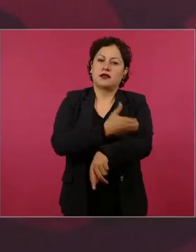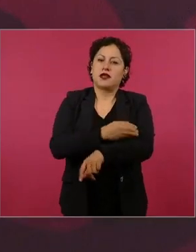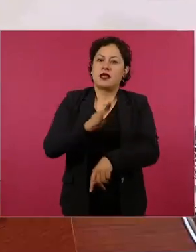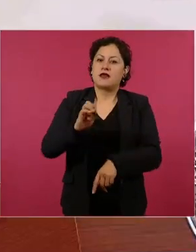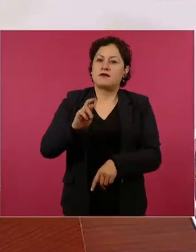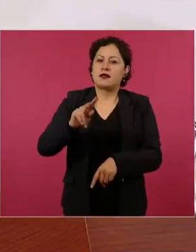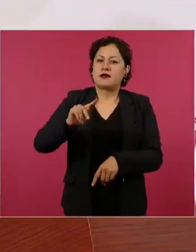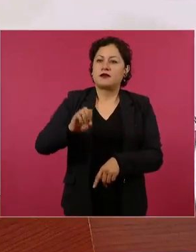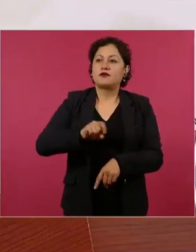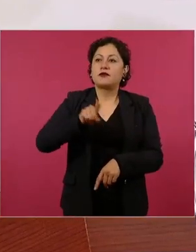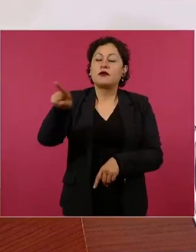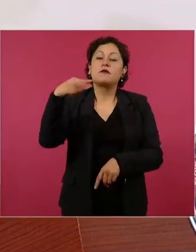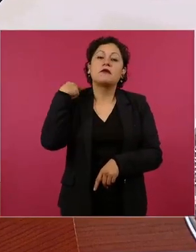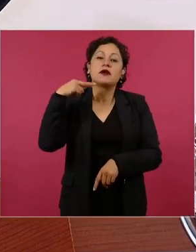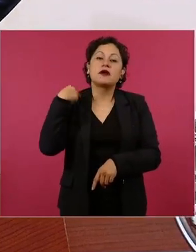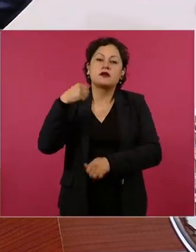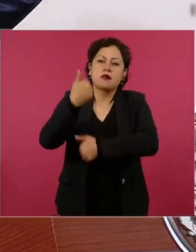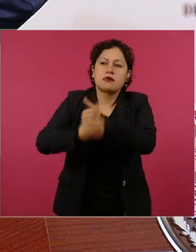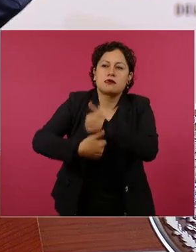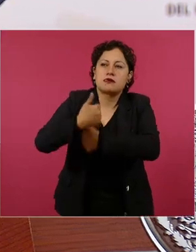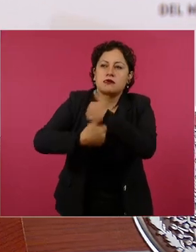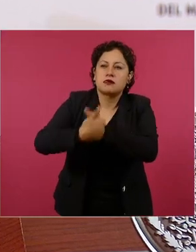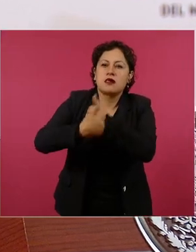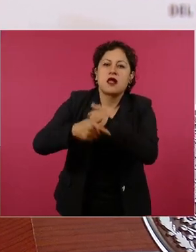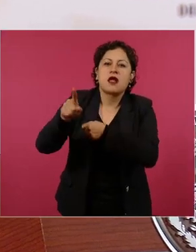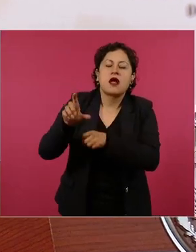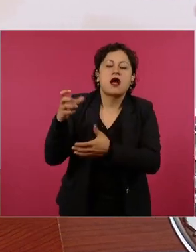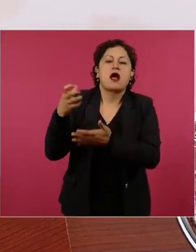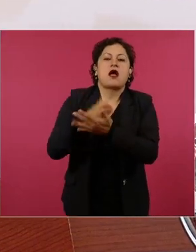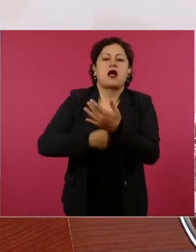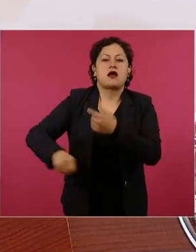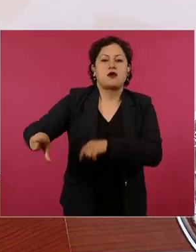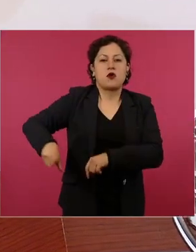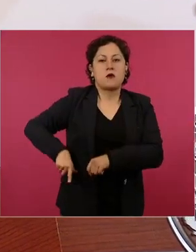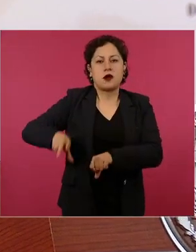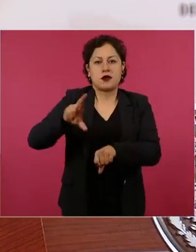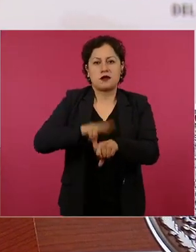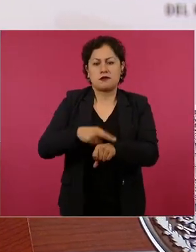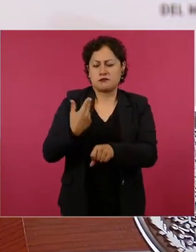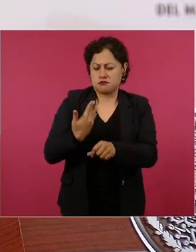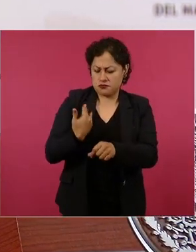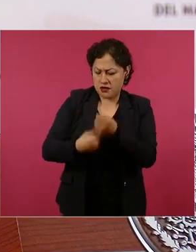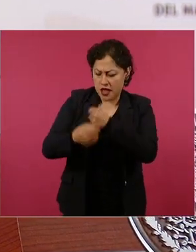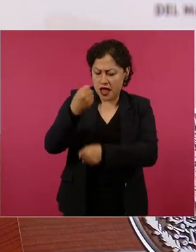por la gobernatura, estaba muy difícil, los años 90.